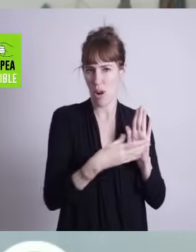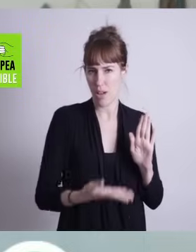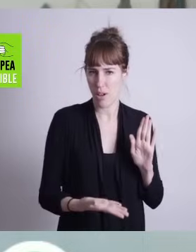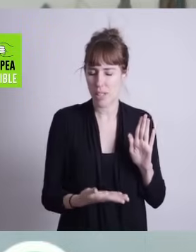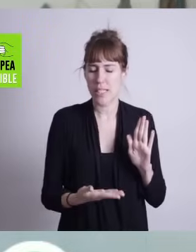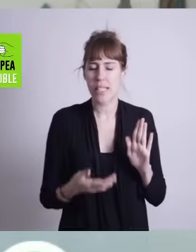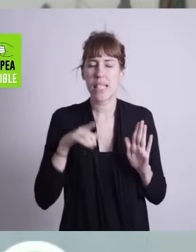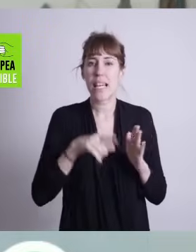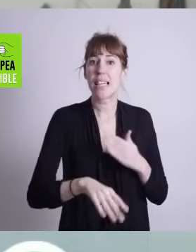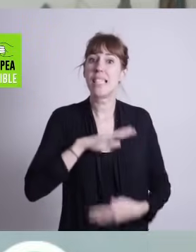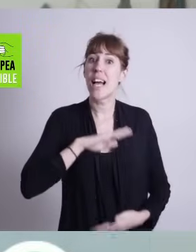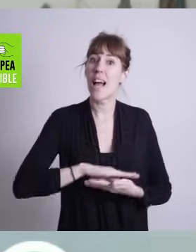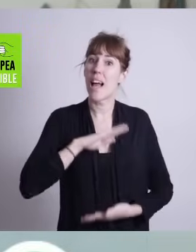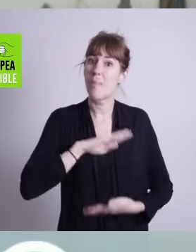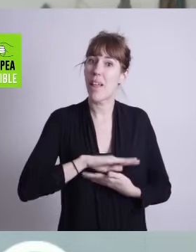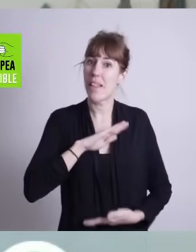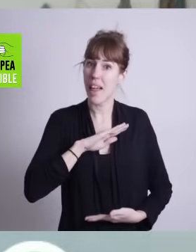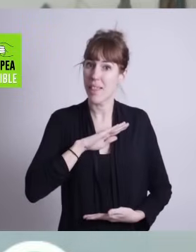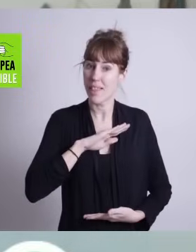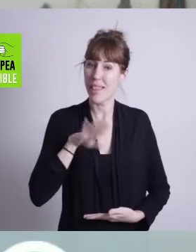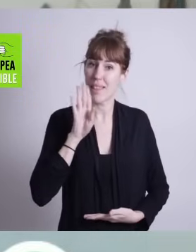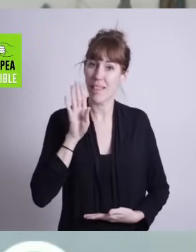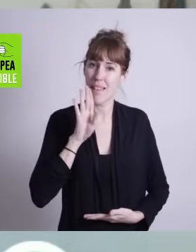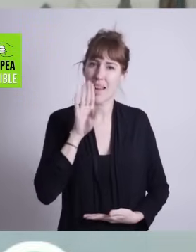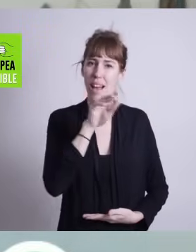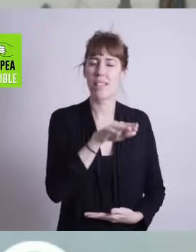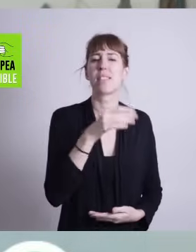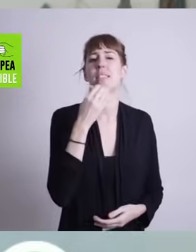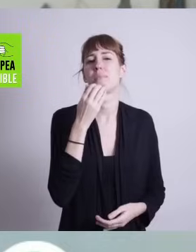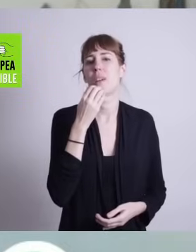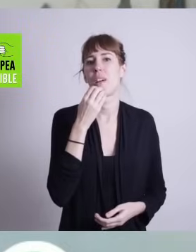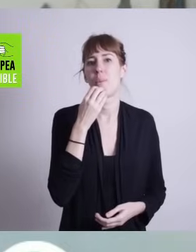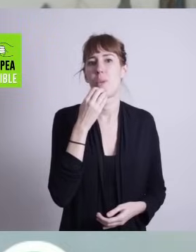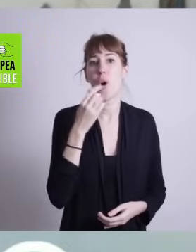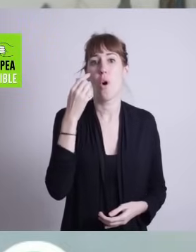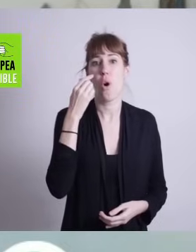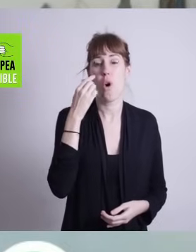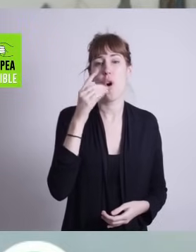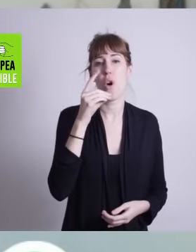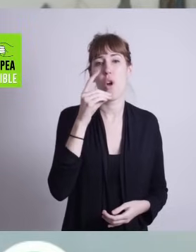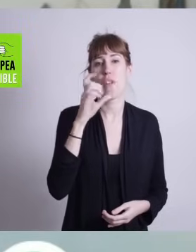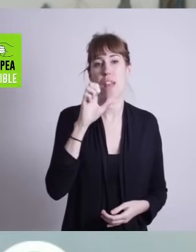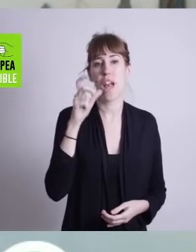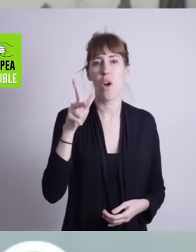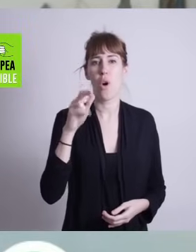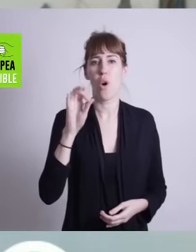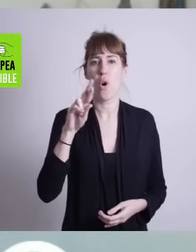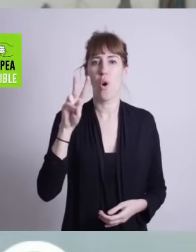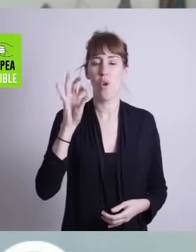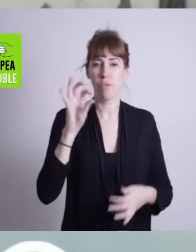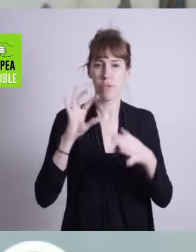referimos a esta capacidad, lo unamos al concepto de ojo de horus, es porque en realidad